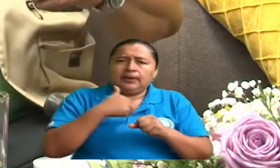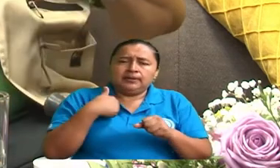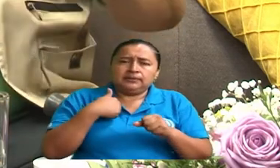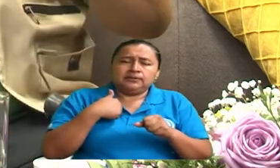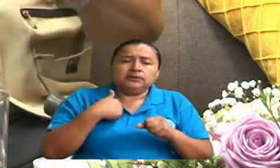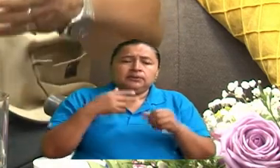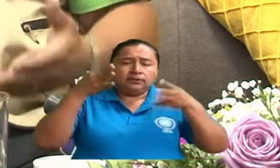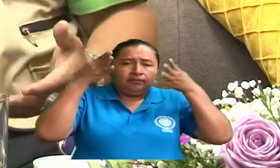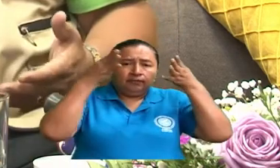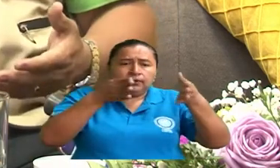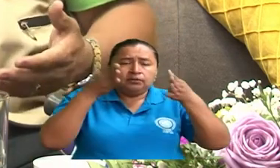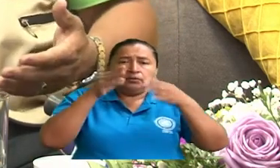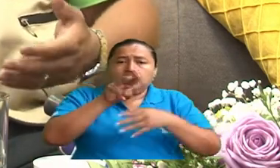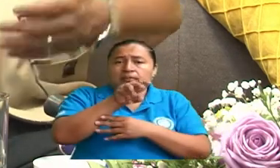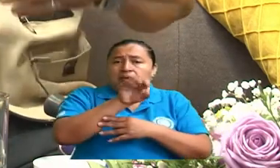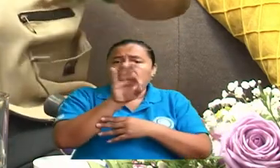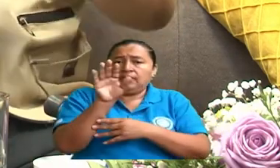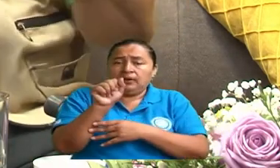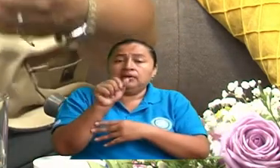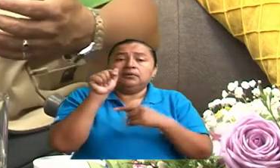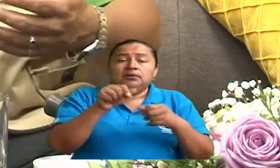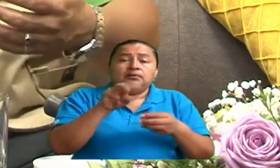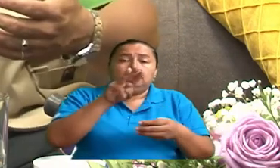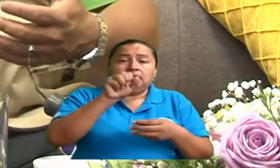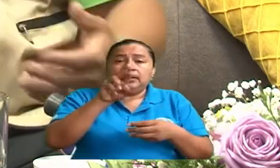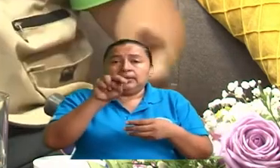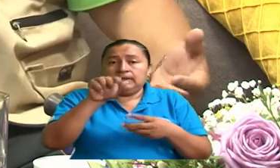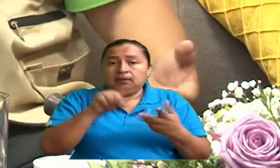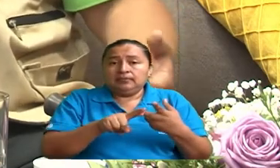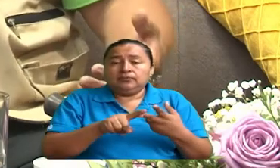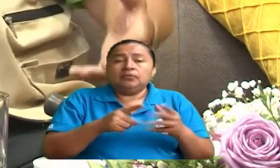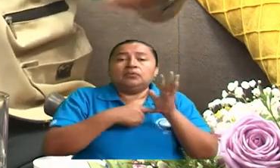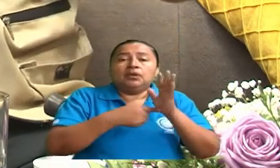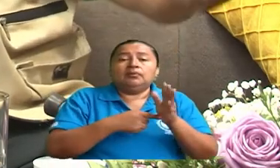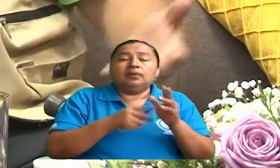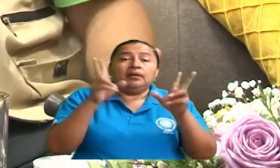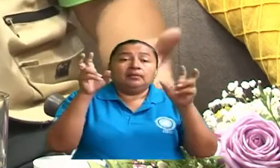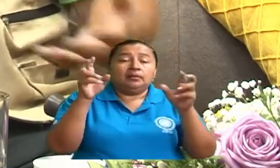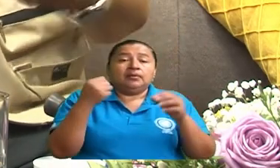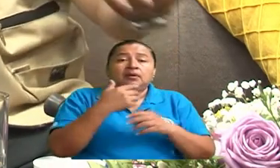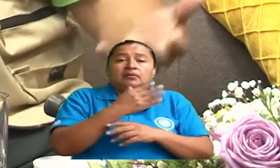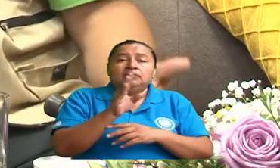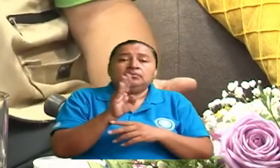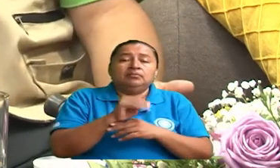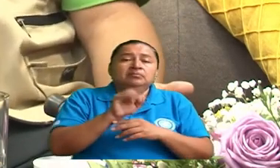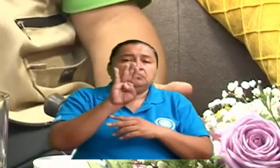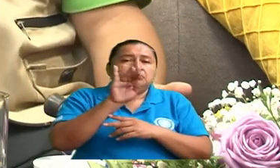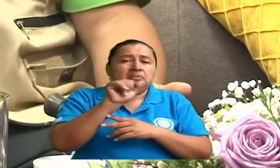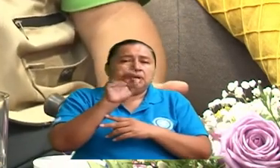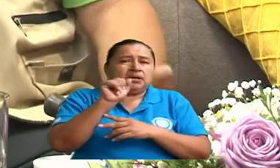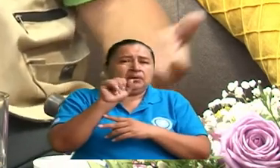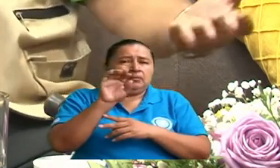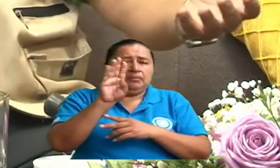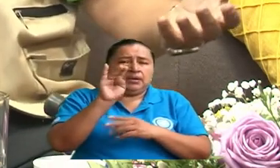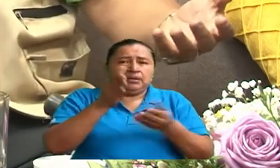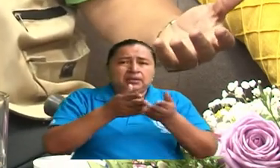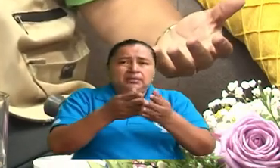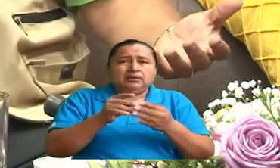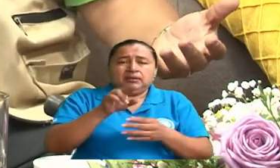está enfocando el MEDCA, ¿verdad?, el Marena, por ejemplo, el tema de la biobarda, Nicabarda. Okay. ¿Ya? O sea,